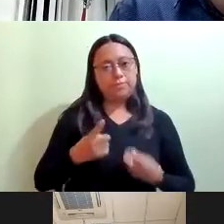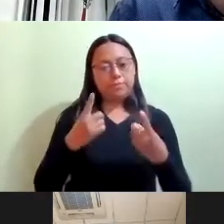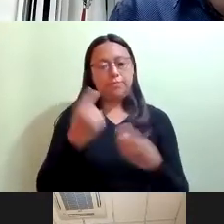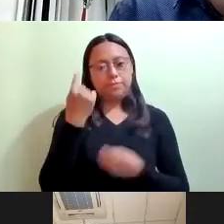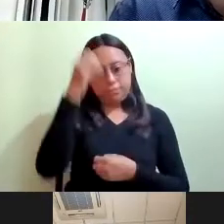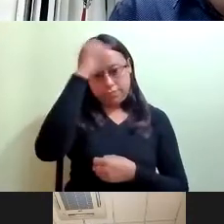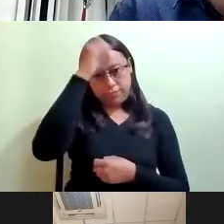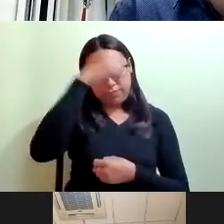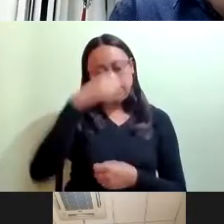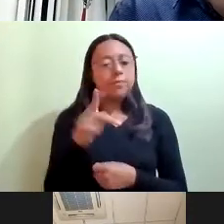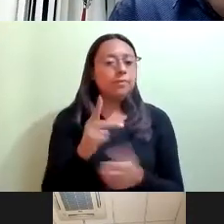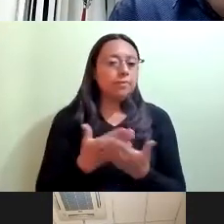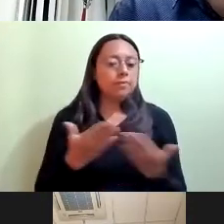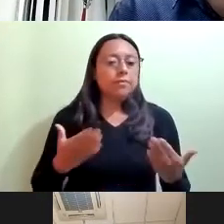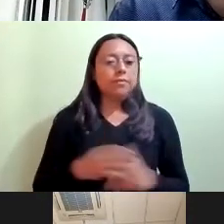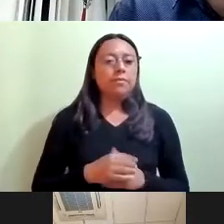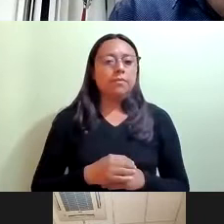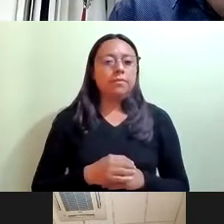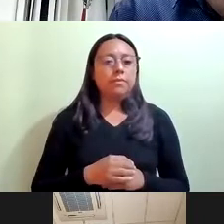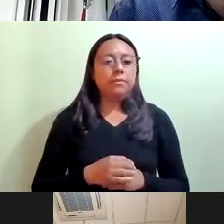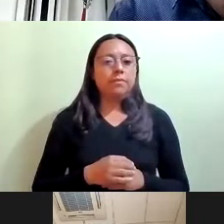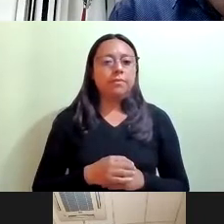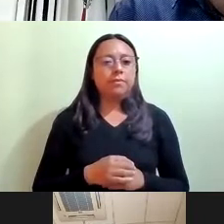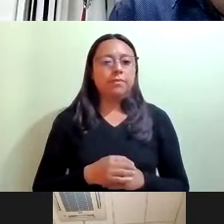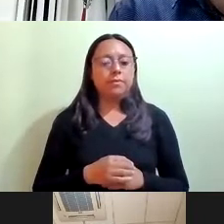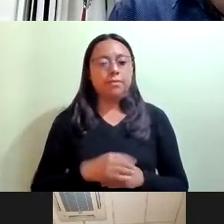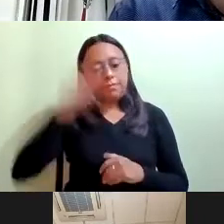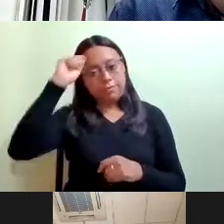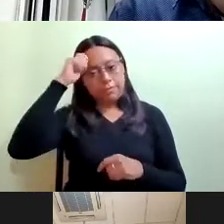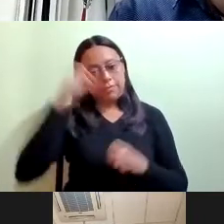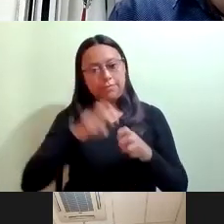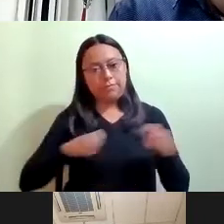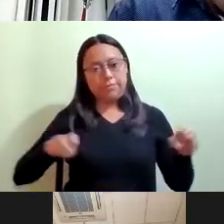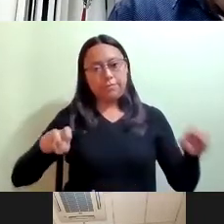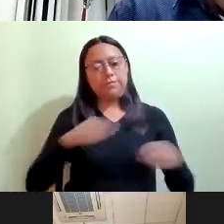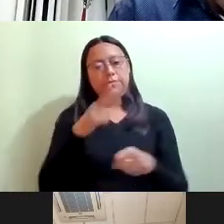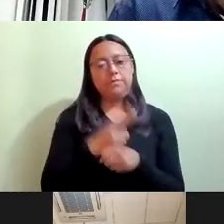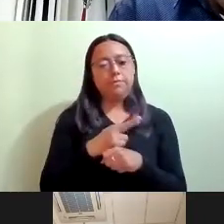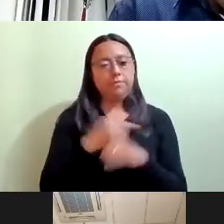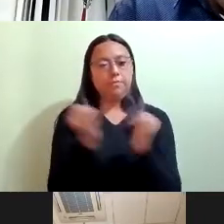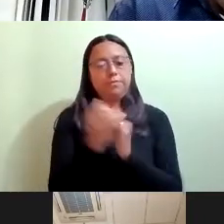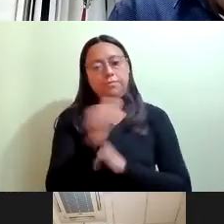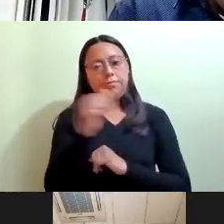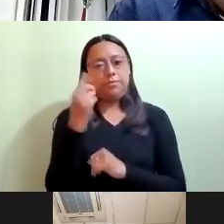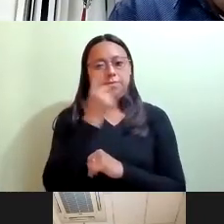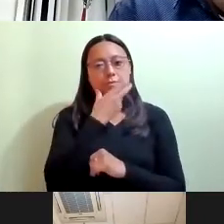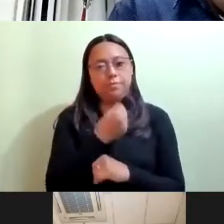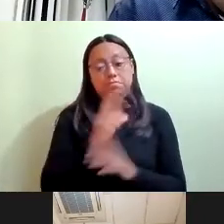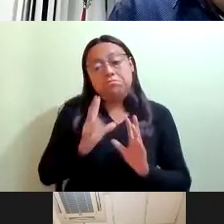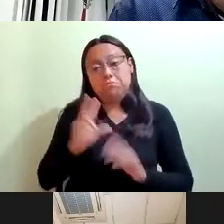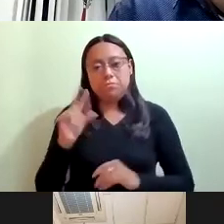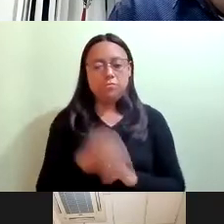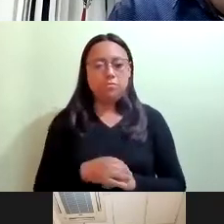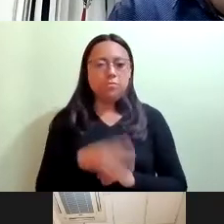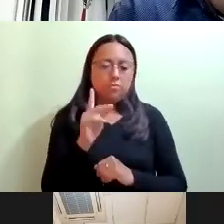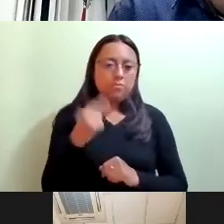si la interpretación de servicios parlamentarios y de los demás diputados es que no, aunque yo